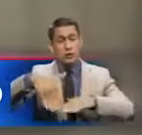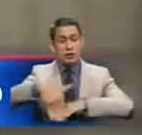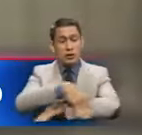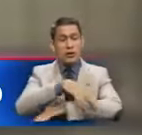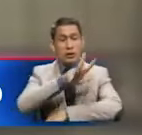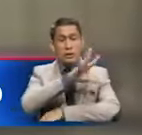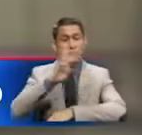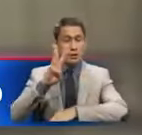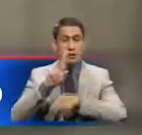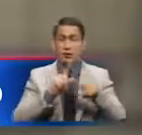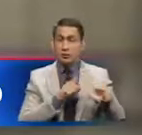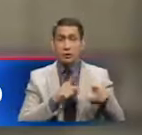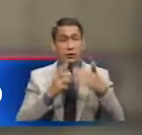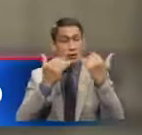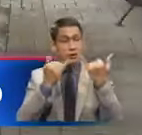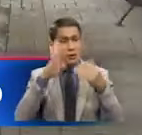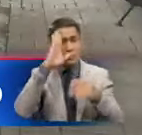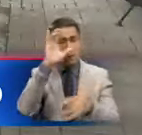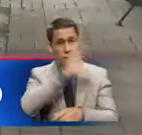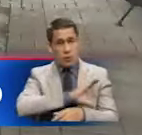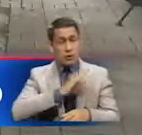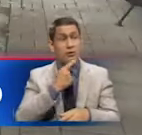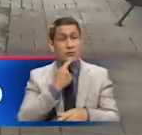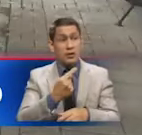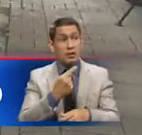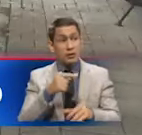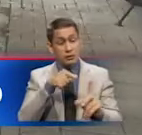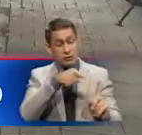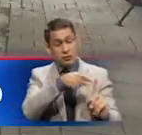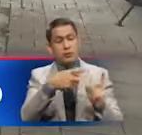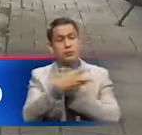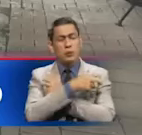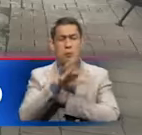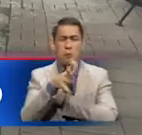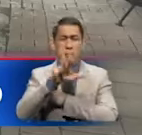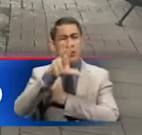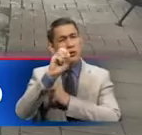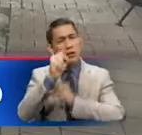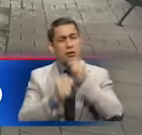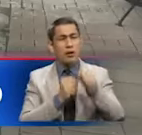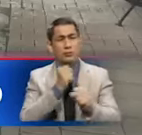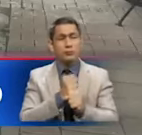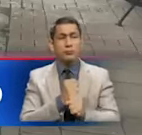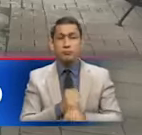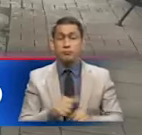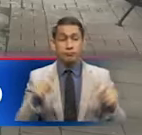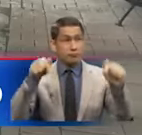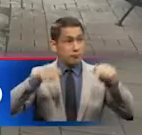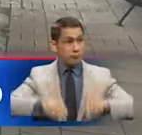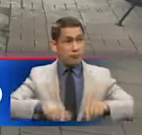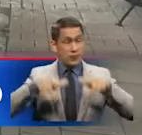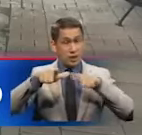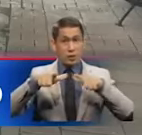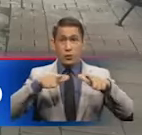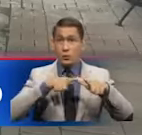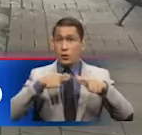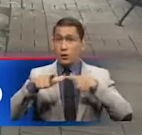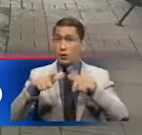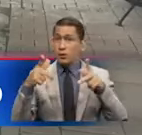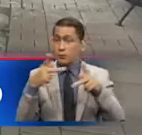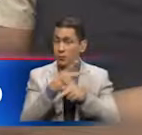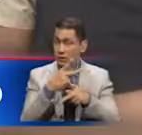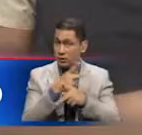Guayaquil. Según la policía, el hombre tendría unos 30 años. Cabe indicar de que este territorio es complejo en